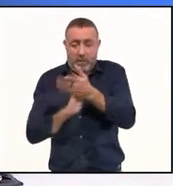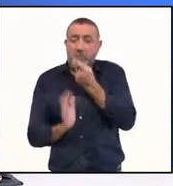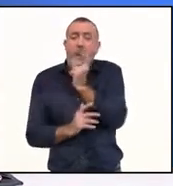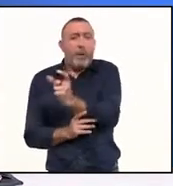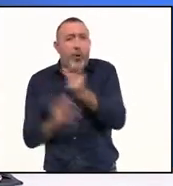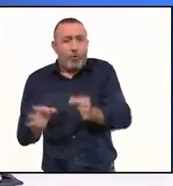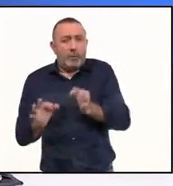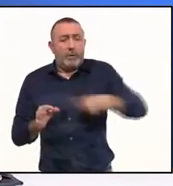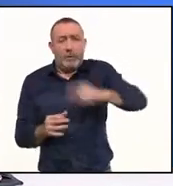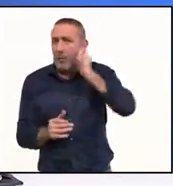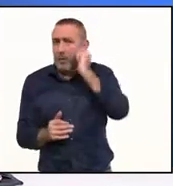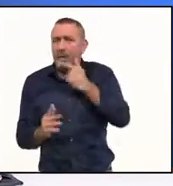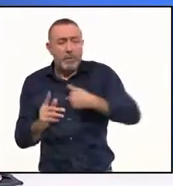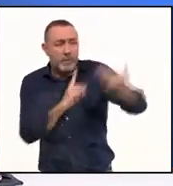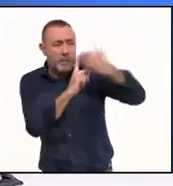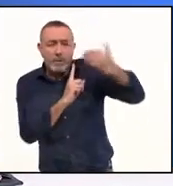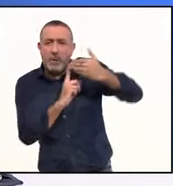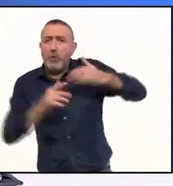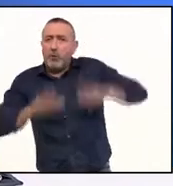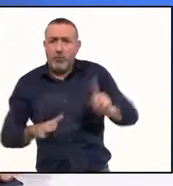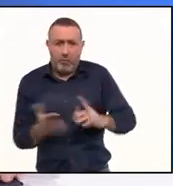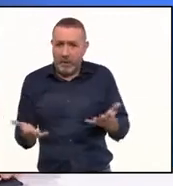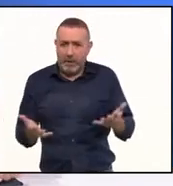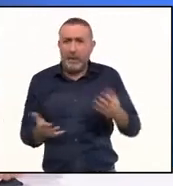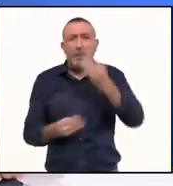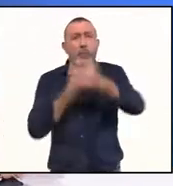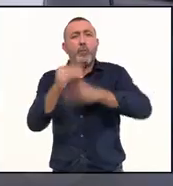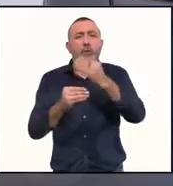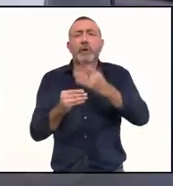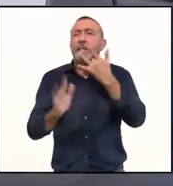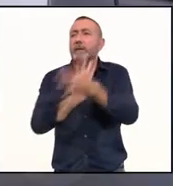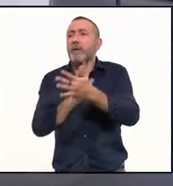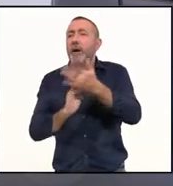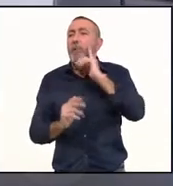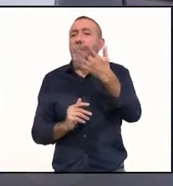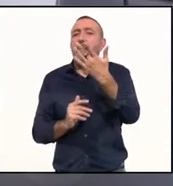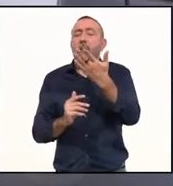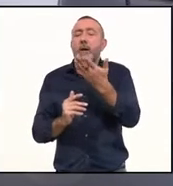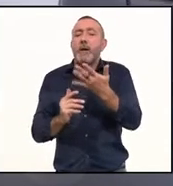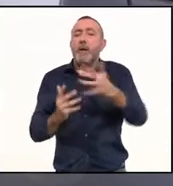porque de verdad que no está ni siquiera de levantar la mano